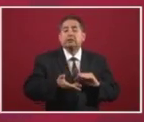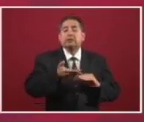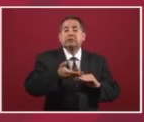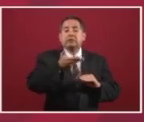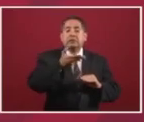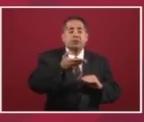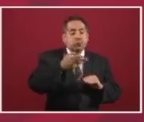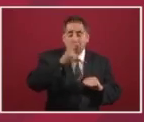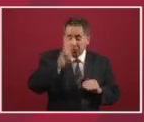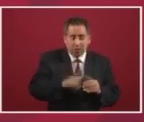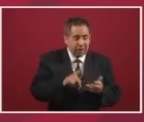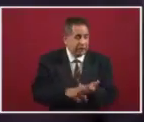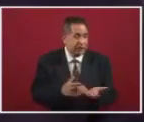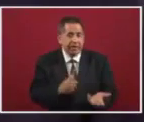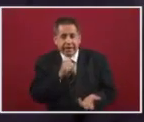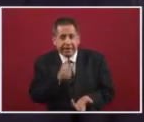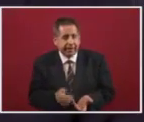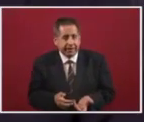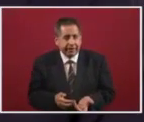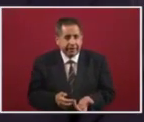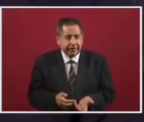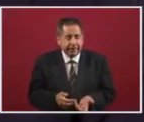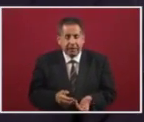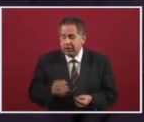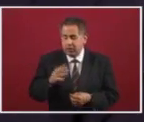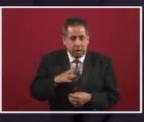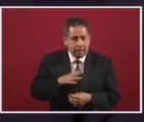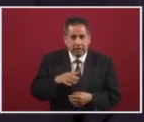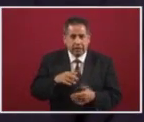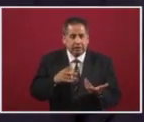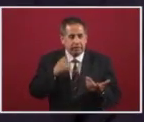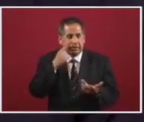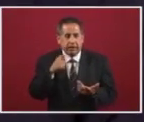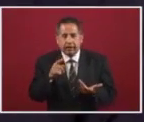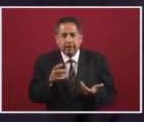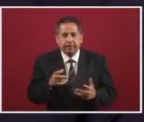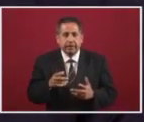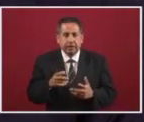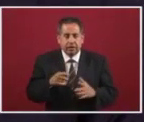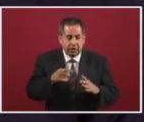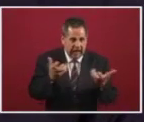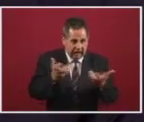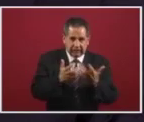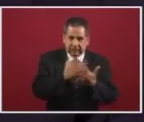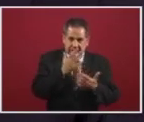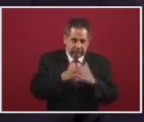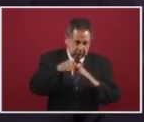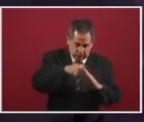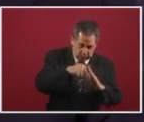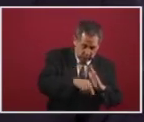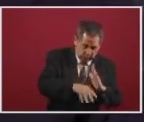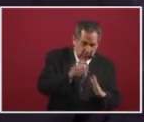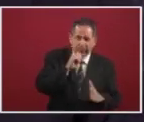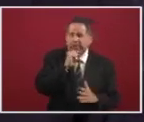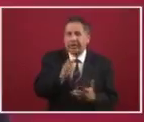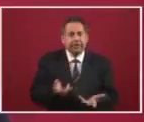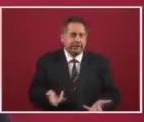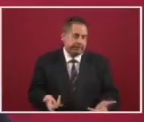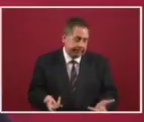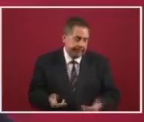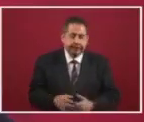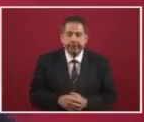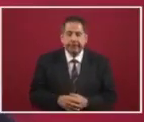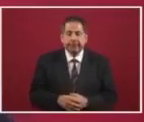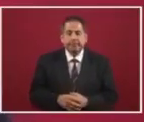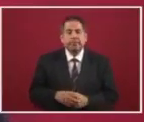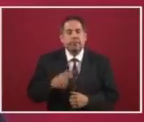pero no se lleva a la práctica. Entonces, le